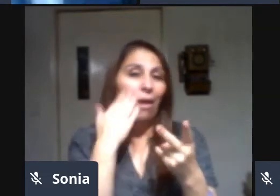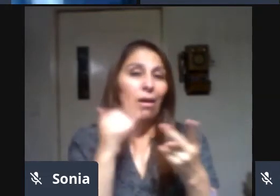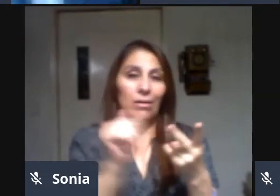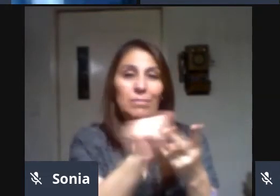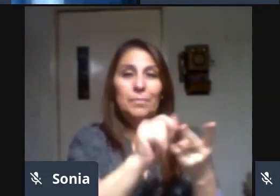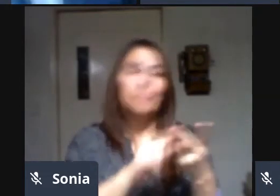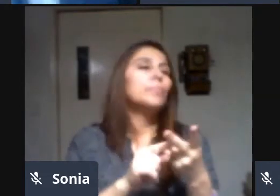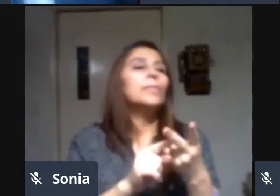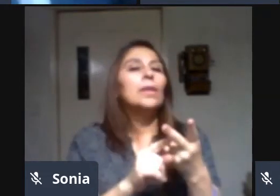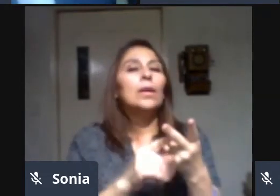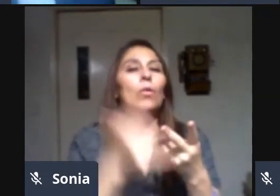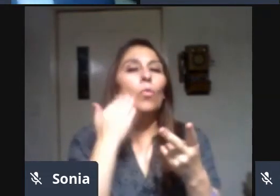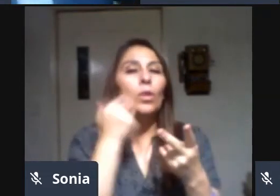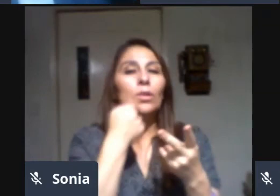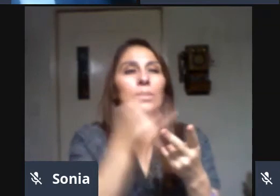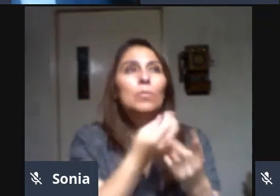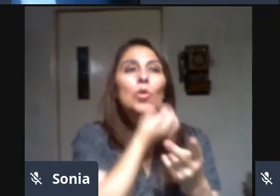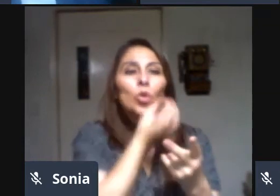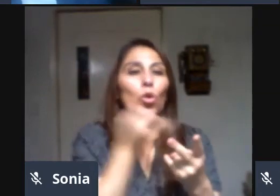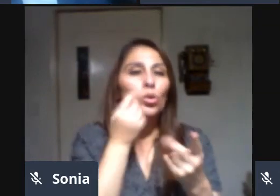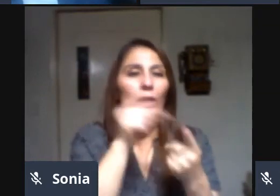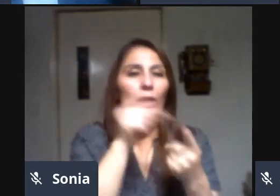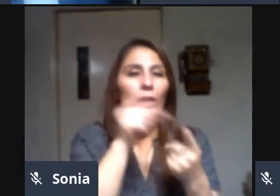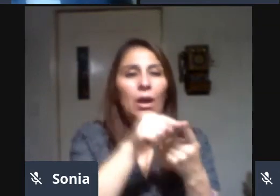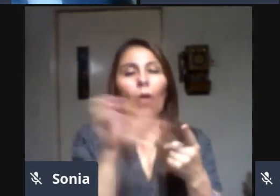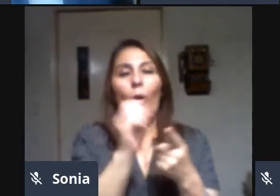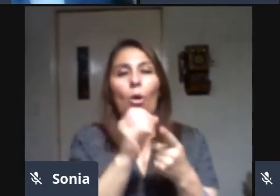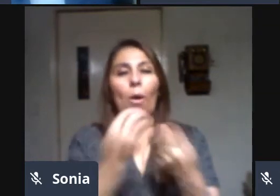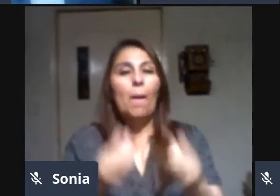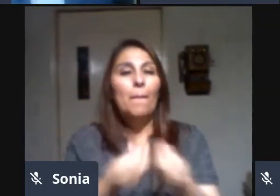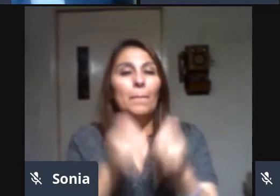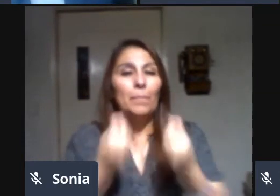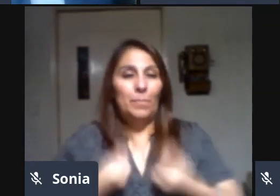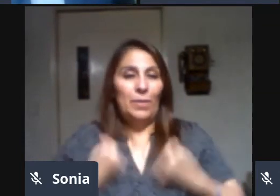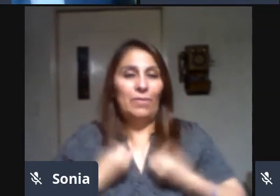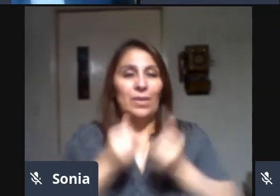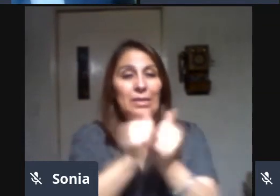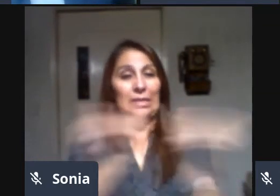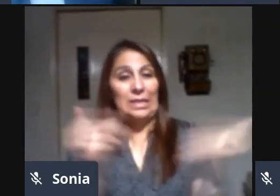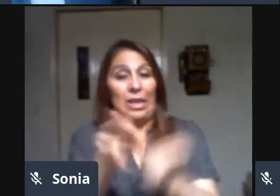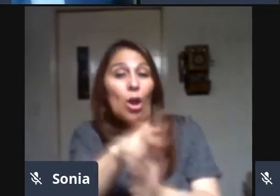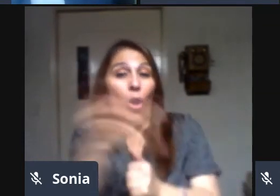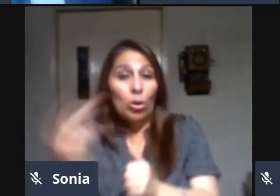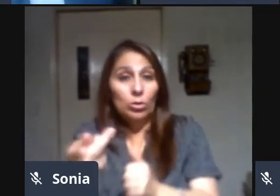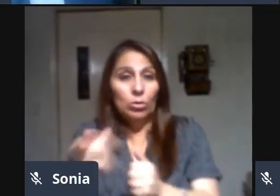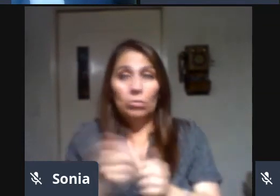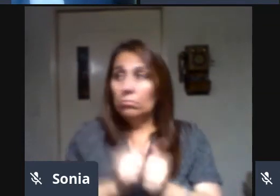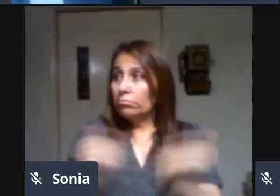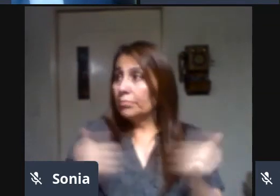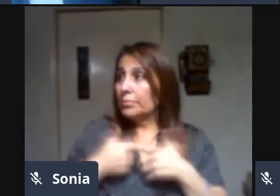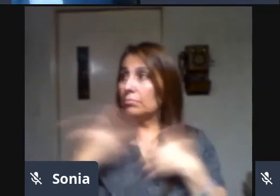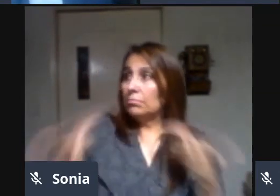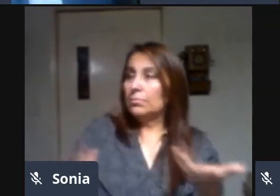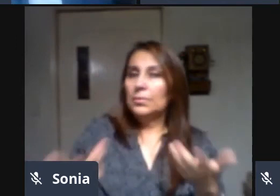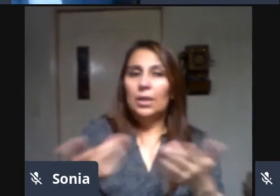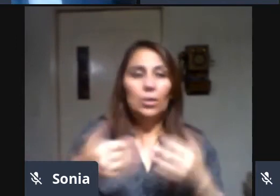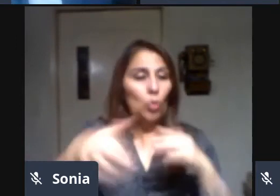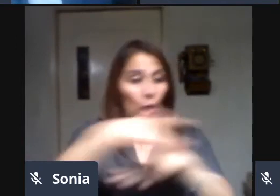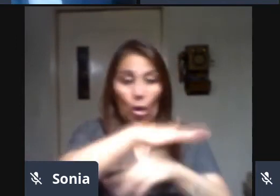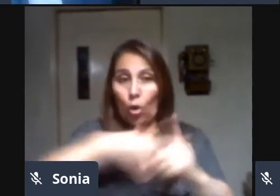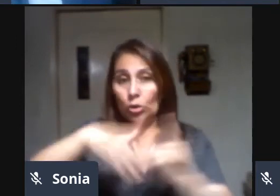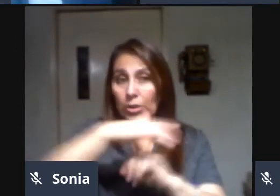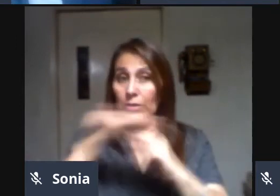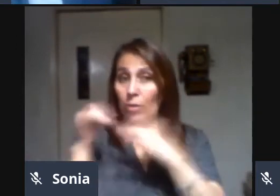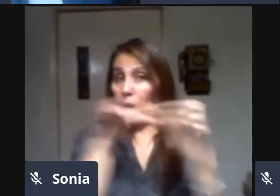hablamos de rosa elvira con los vivís y los otros en algún momento así no sea bajo el contexto de la guerra muchos cuando la leyeron se